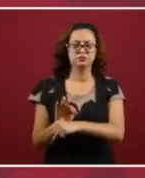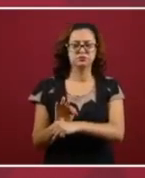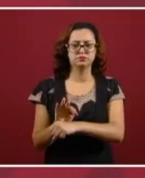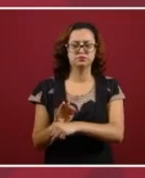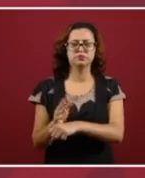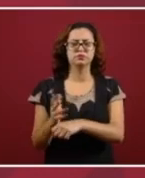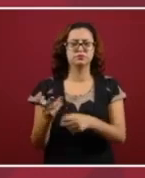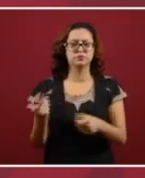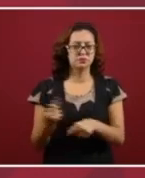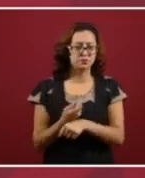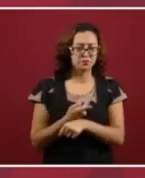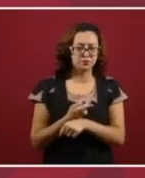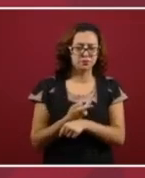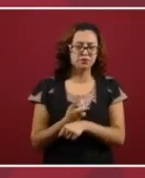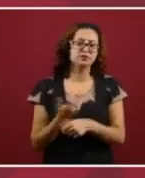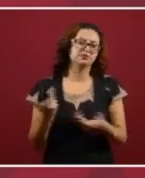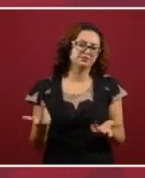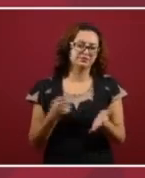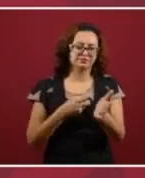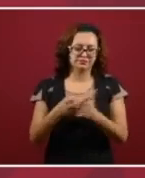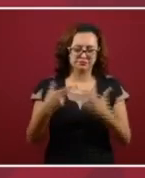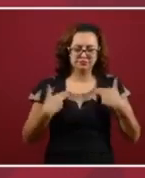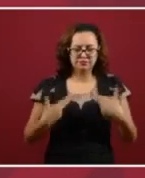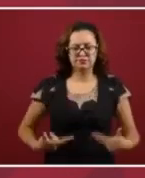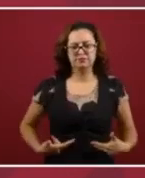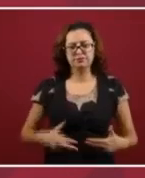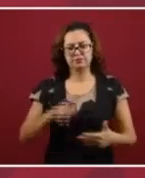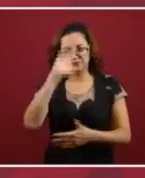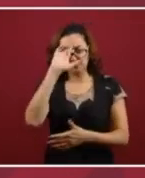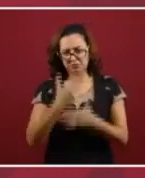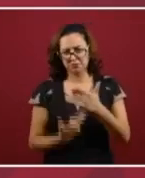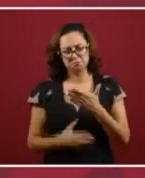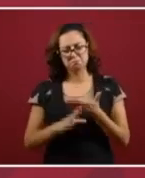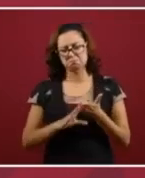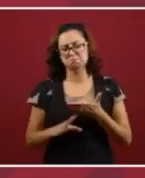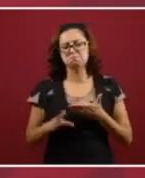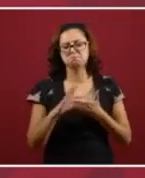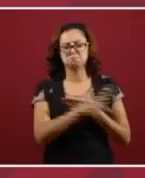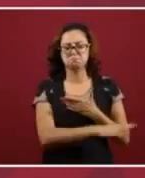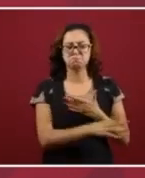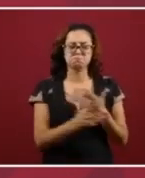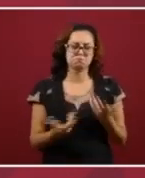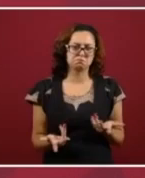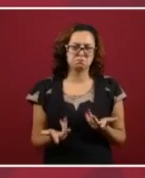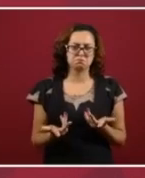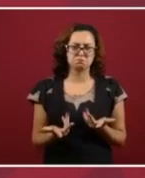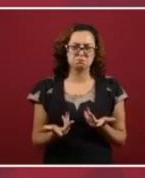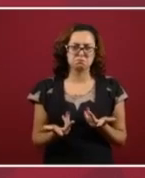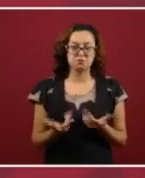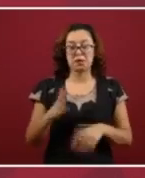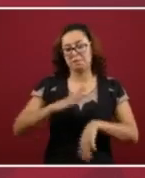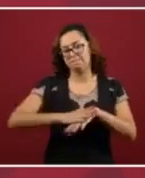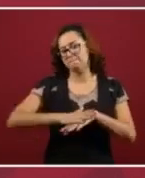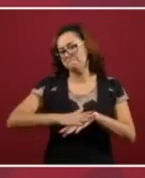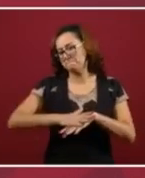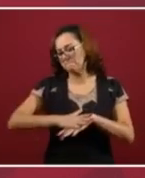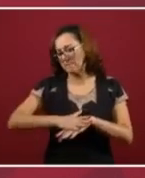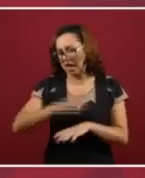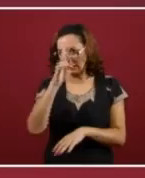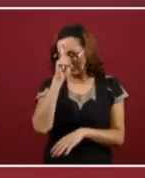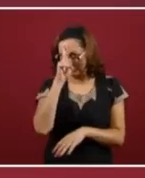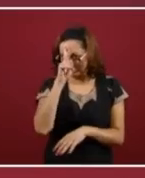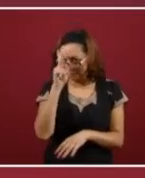se evita que se violen derechos humanos. Con más razón, estamos siendo